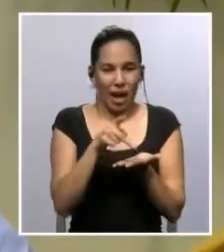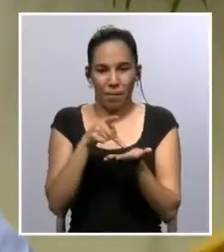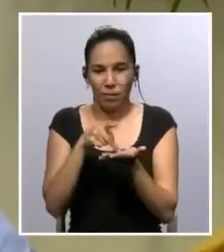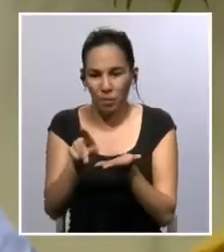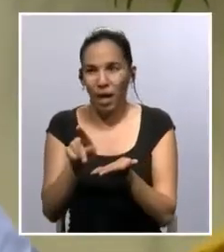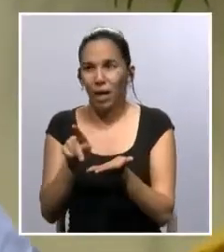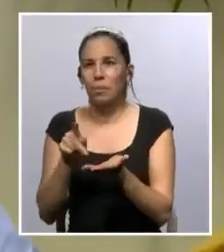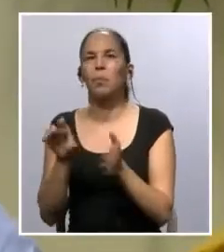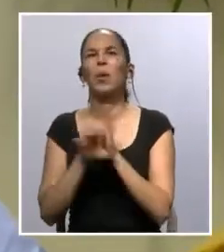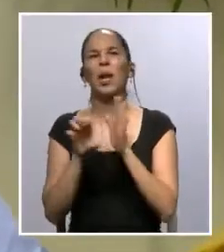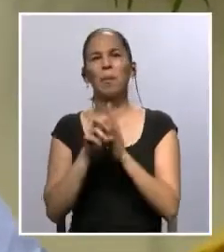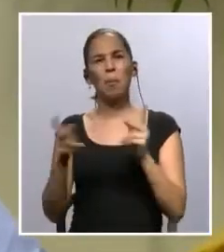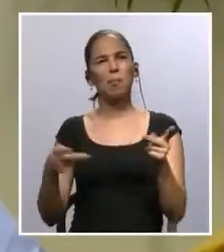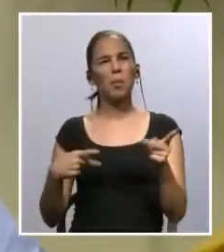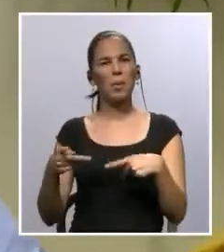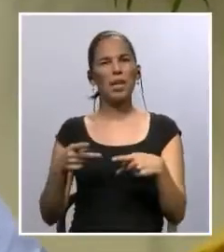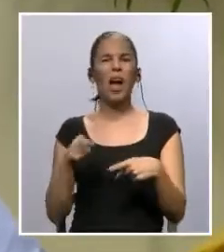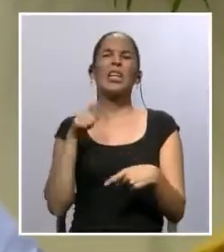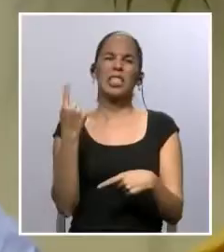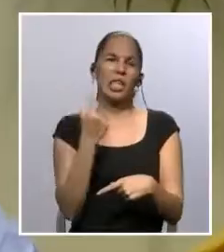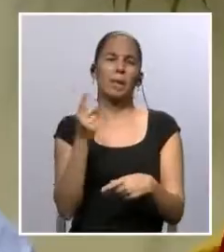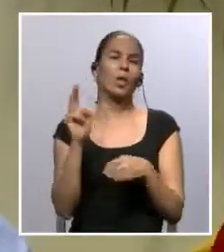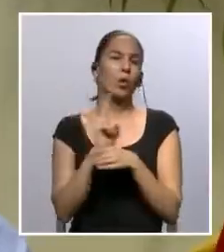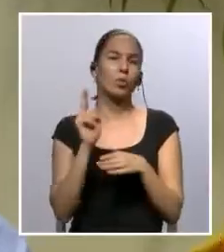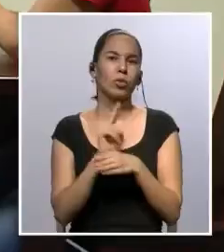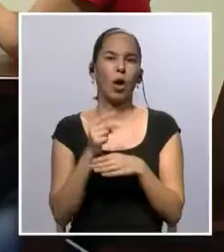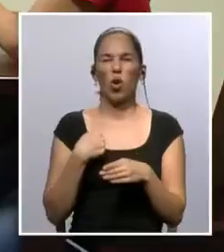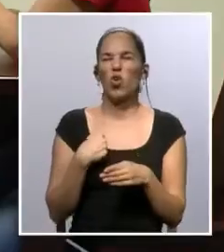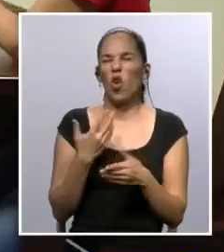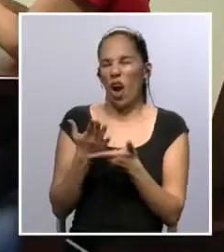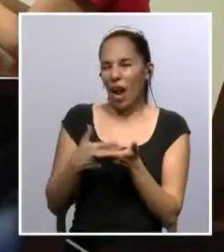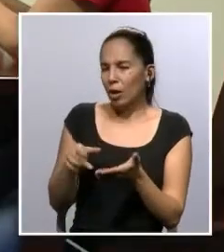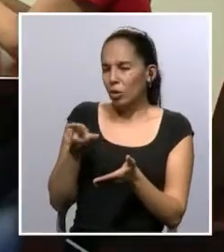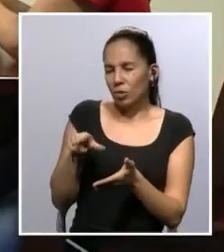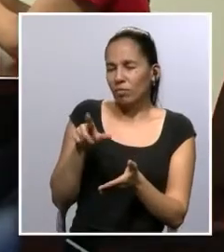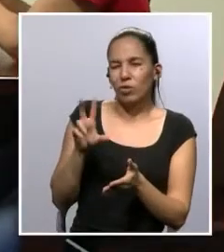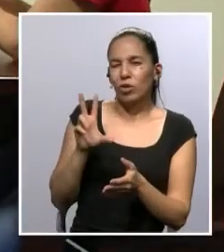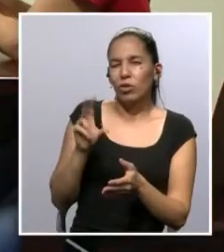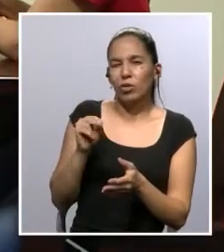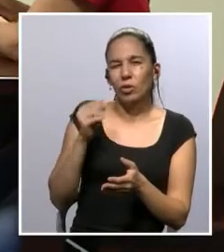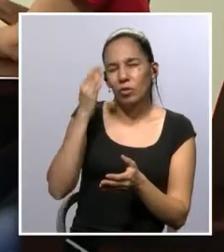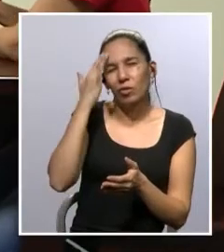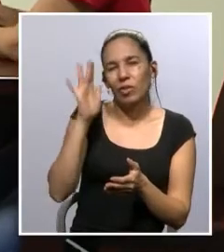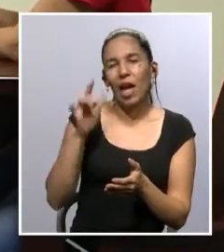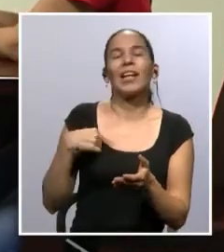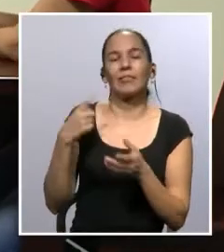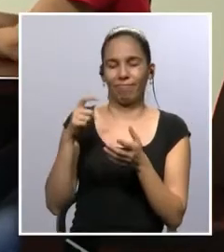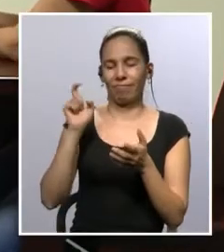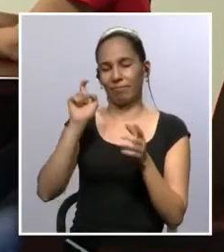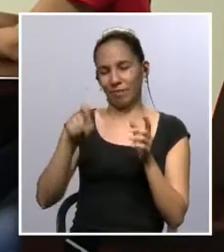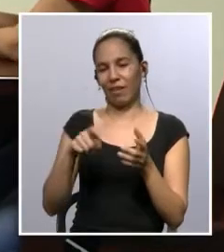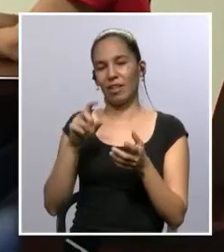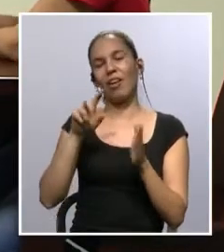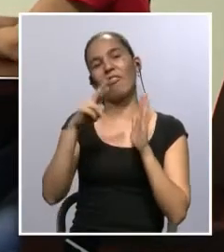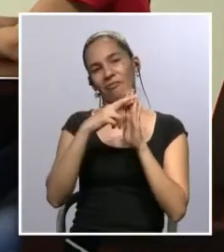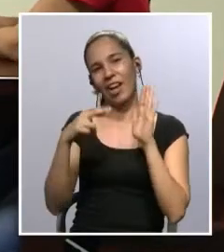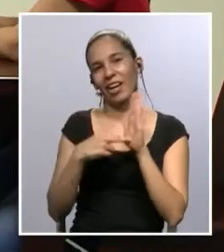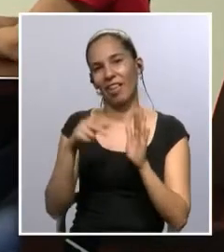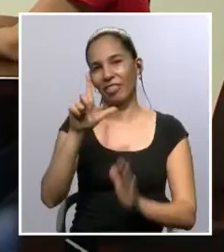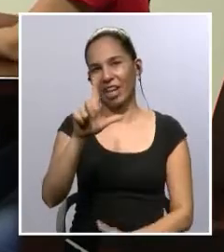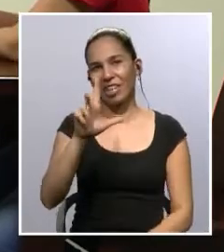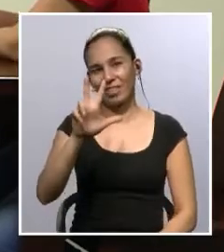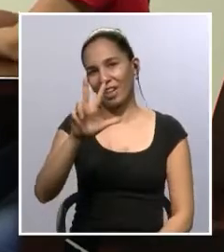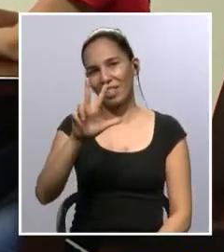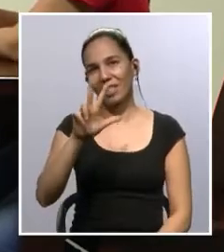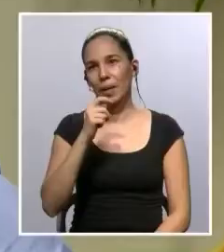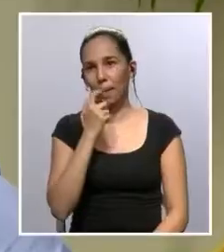por ejemplo, que esto es muy común. O queremos ahora descartar algo. Exactamente. Okay. Profe Rashid, obviamente esto